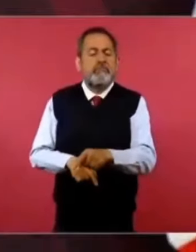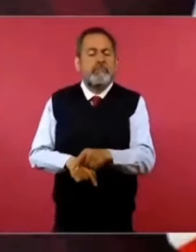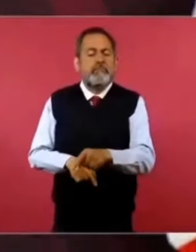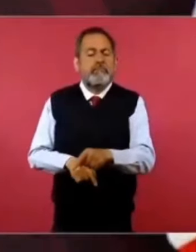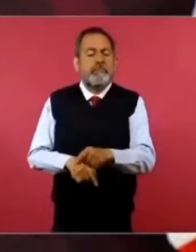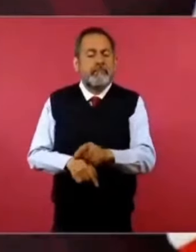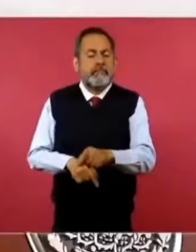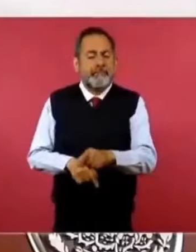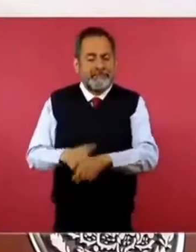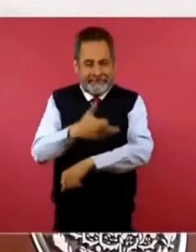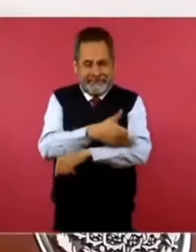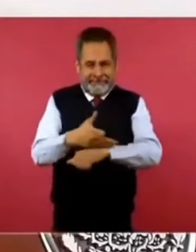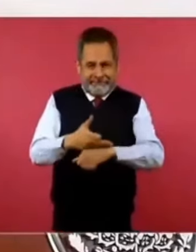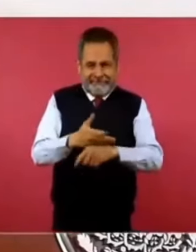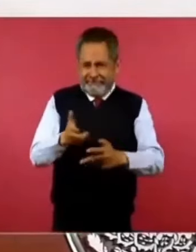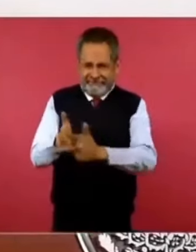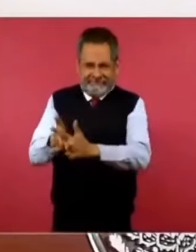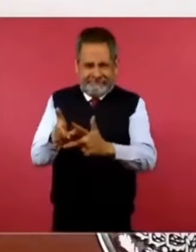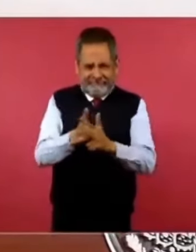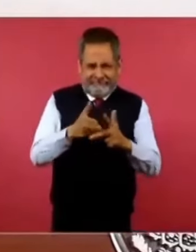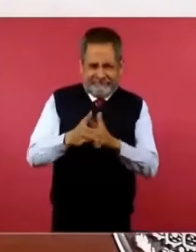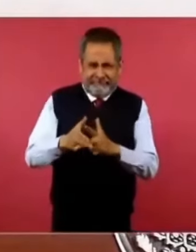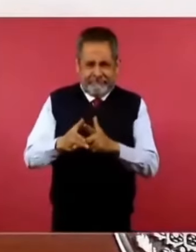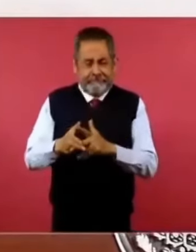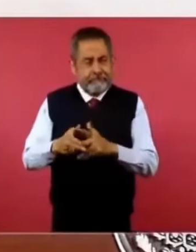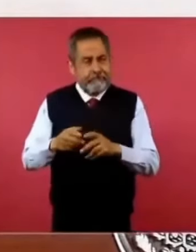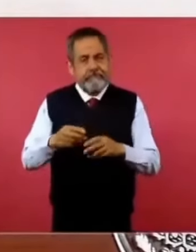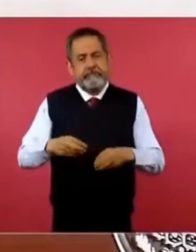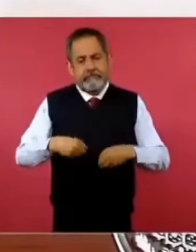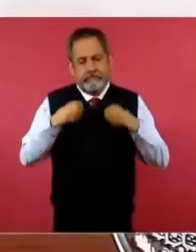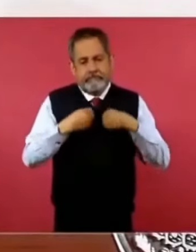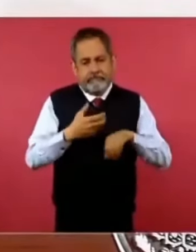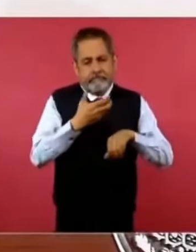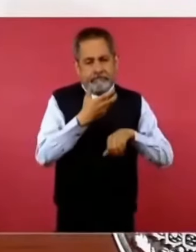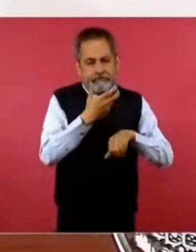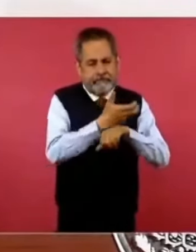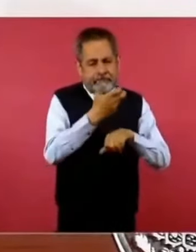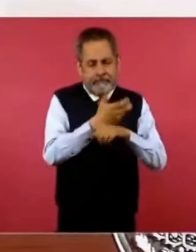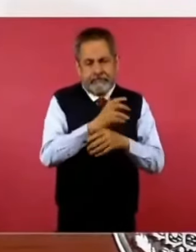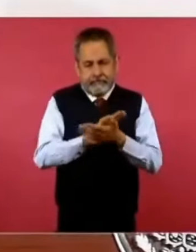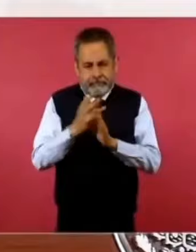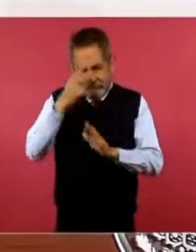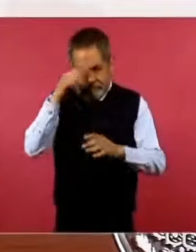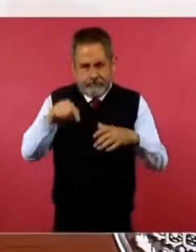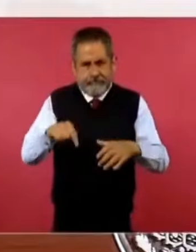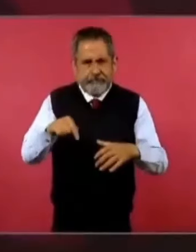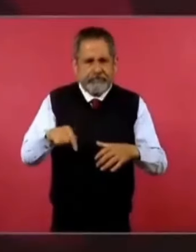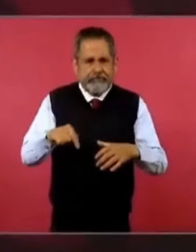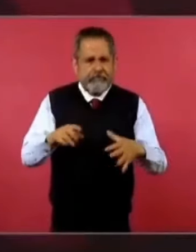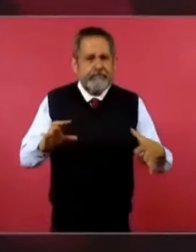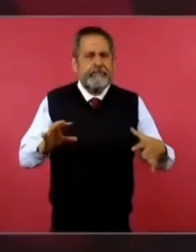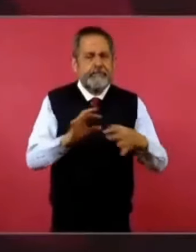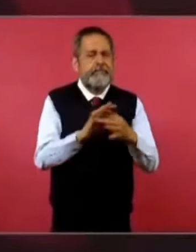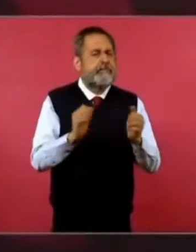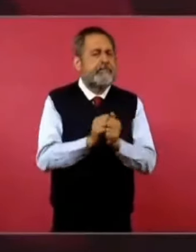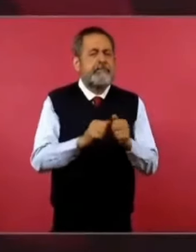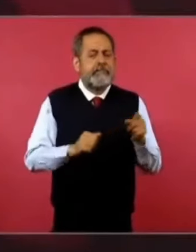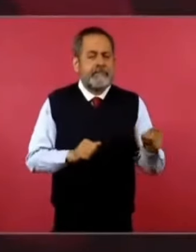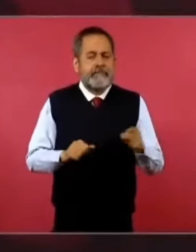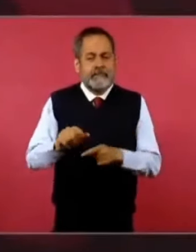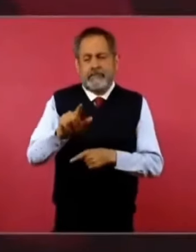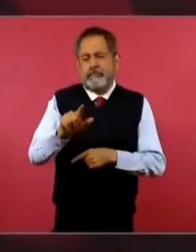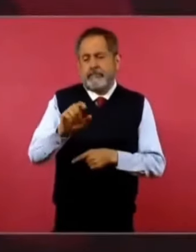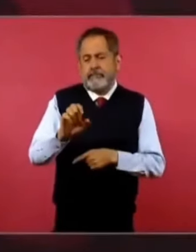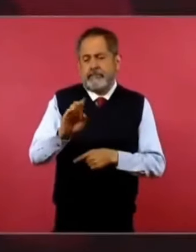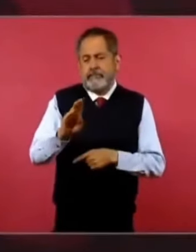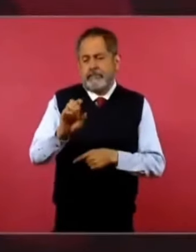a una familia de estadounidenses mexicanos vinculados con los